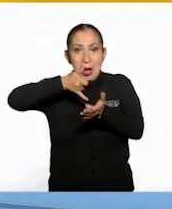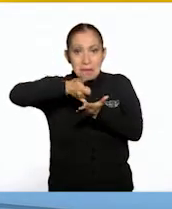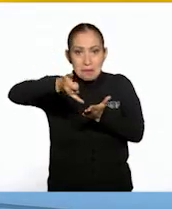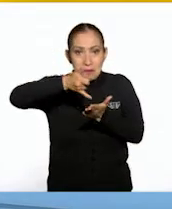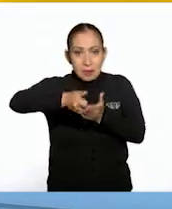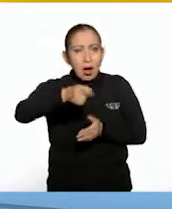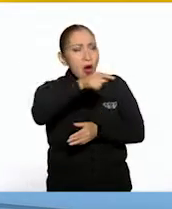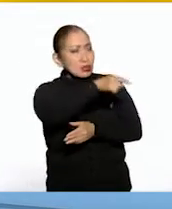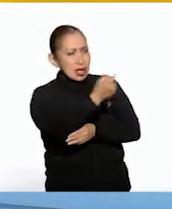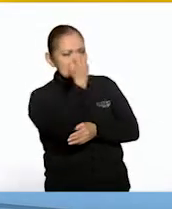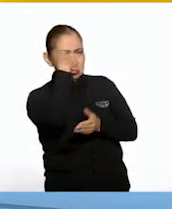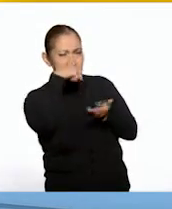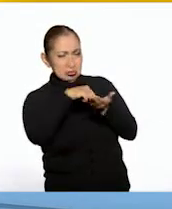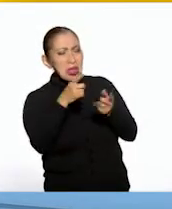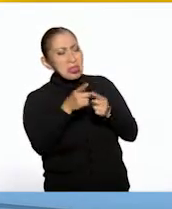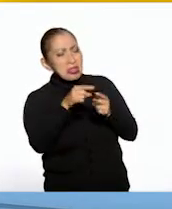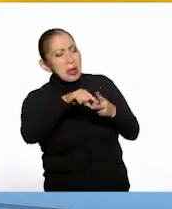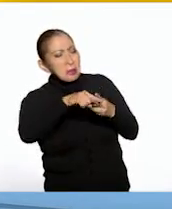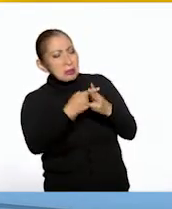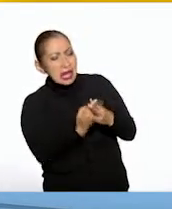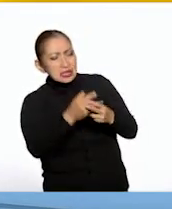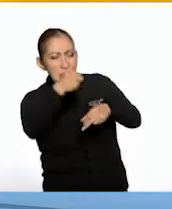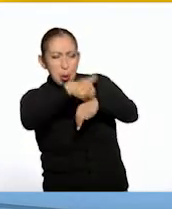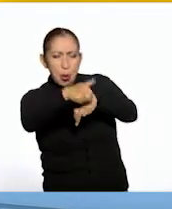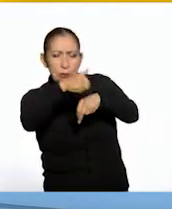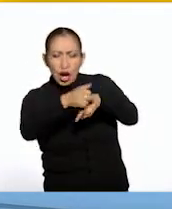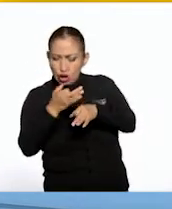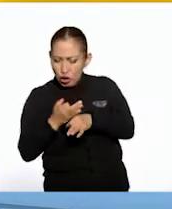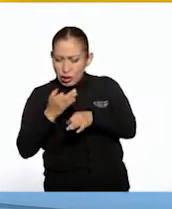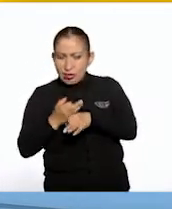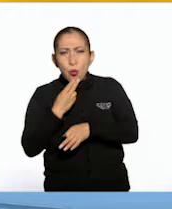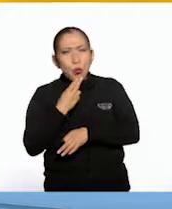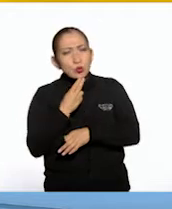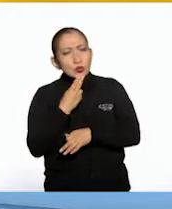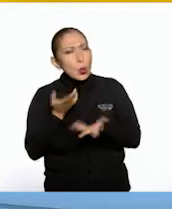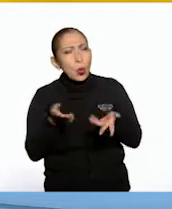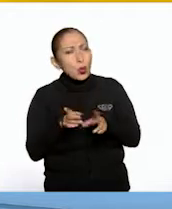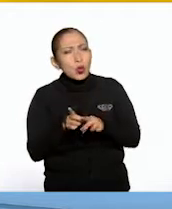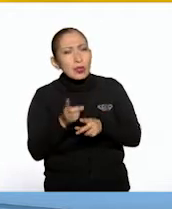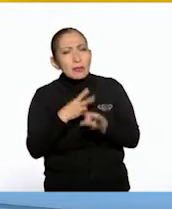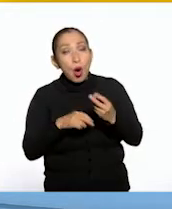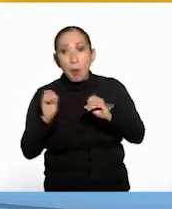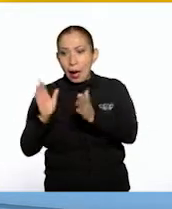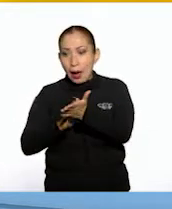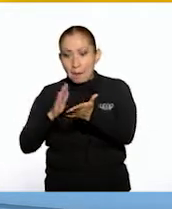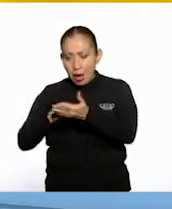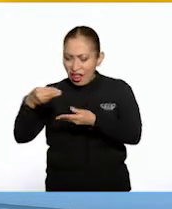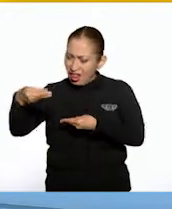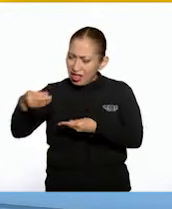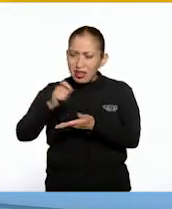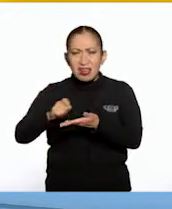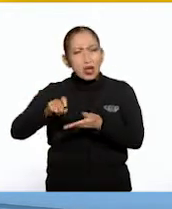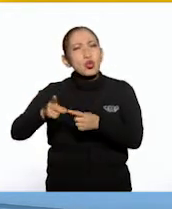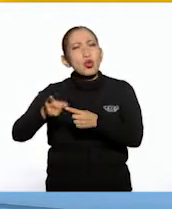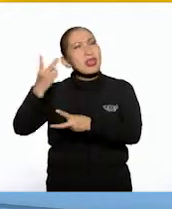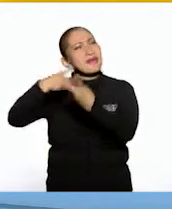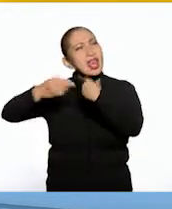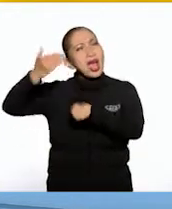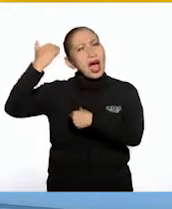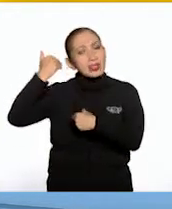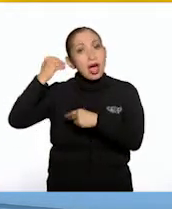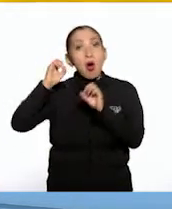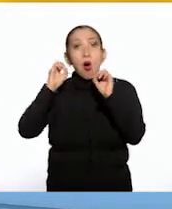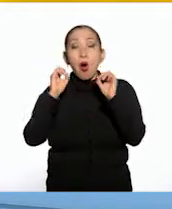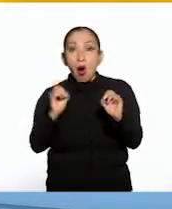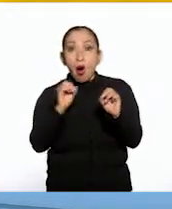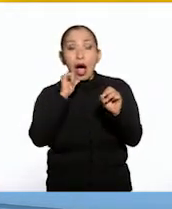han preguntado de dónde surgió la numeración que ocupamos hoy en día? ¿O el papel que ocupamos para escribir? Y ni qué decir